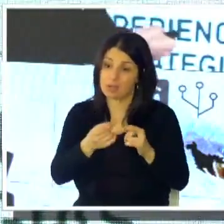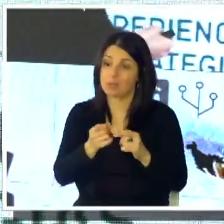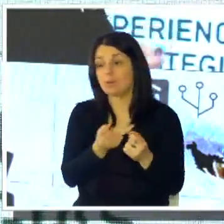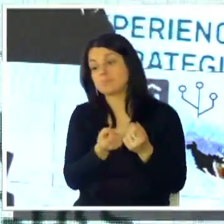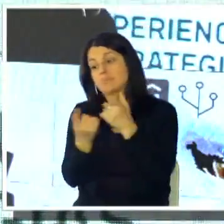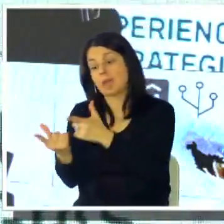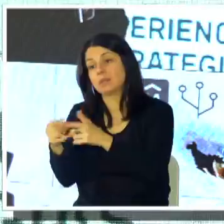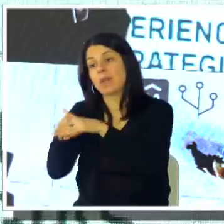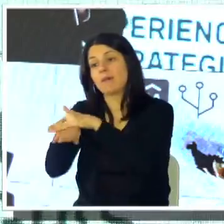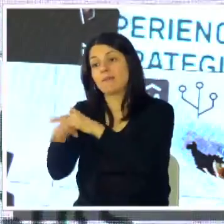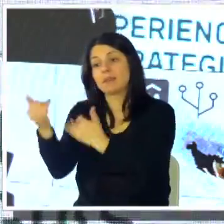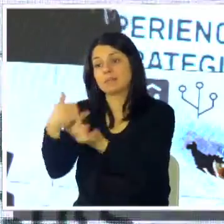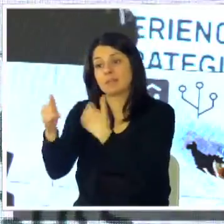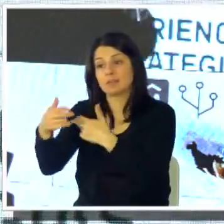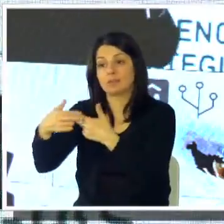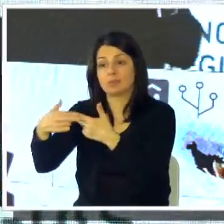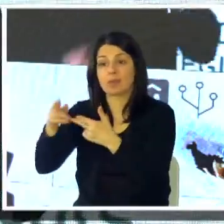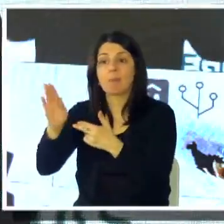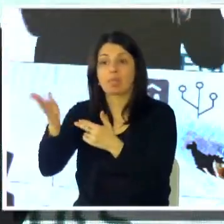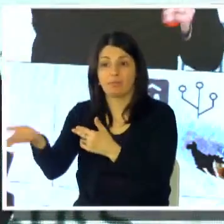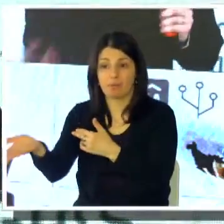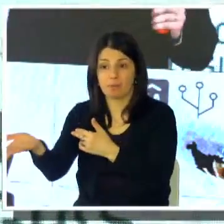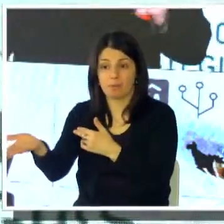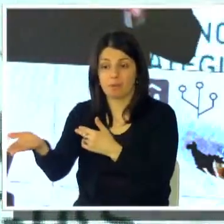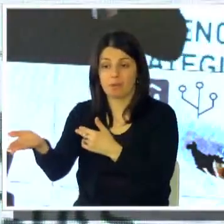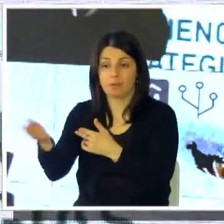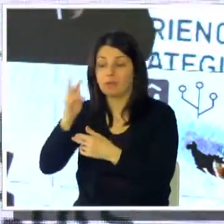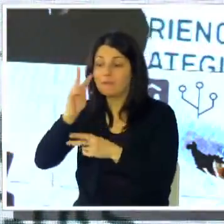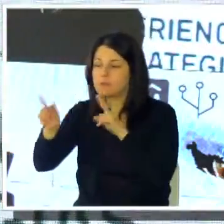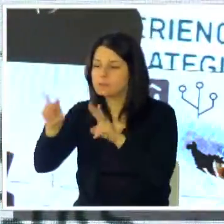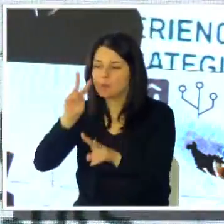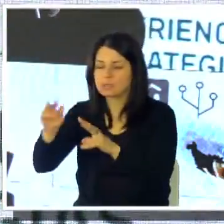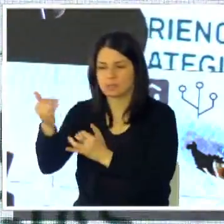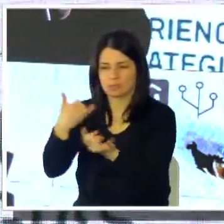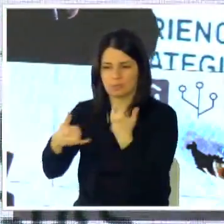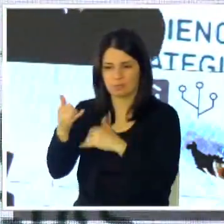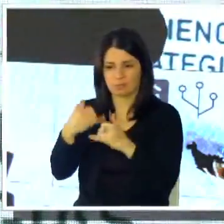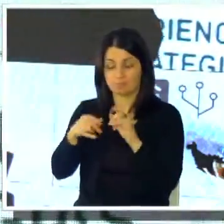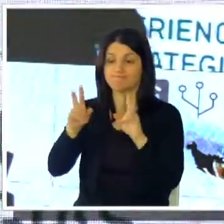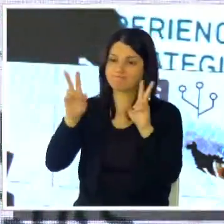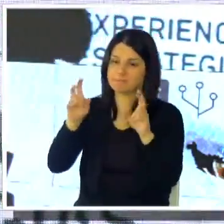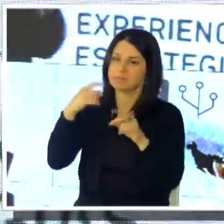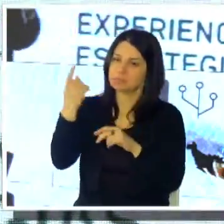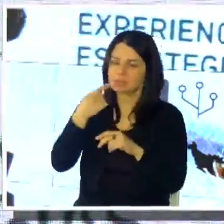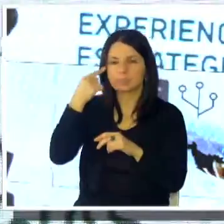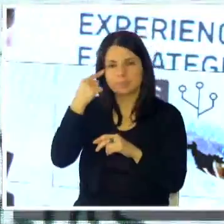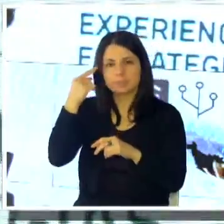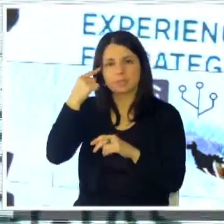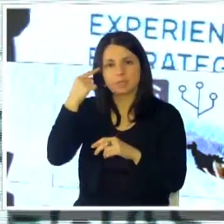bases de datos de la plataforma. La visualización de la información, otro tema que también le buscamos bastante la